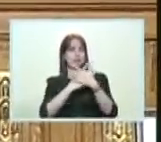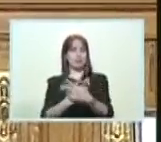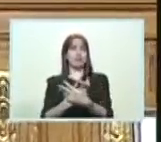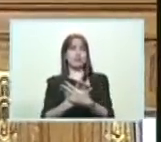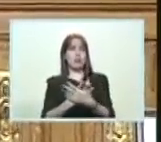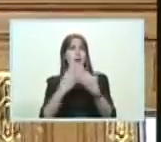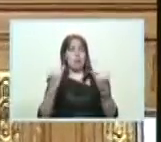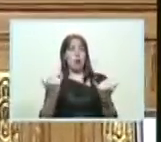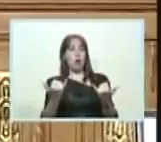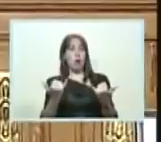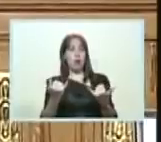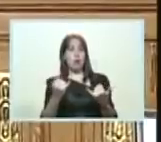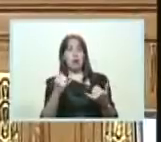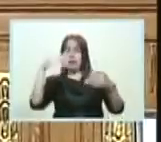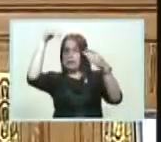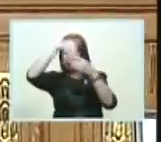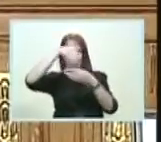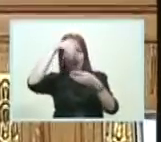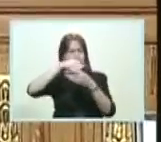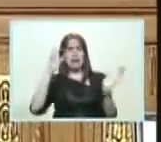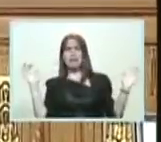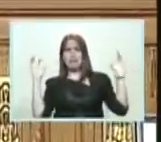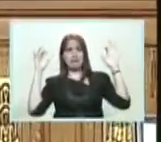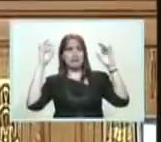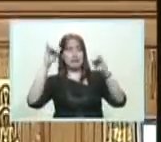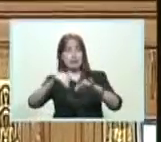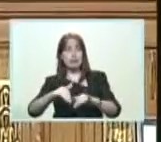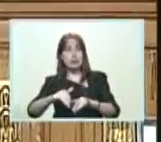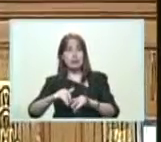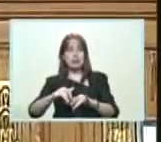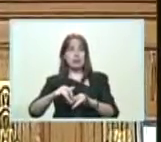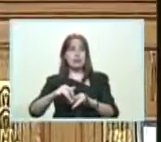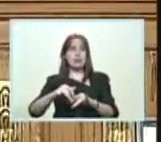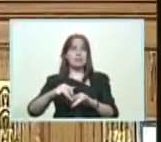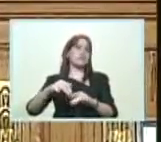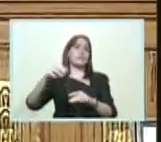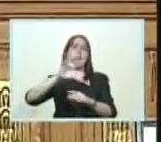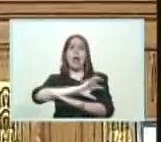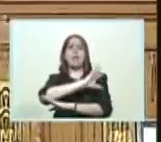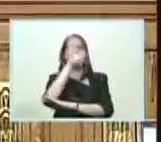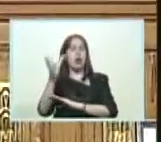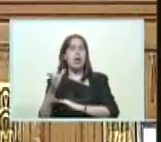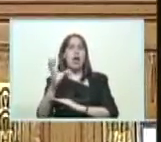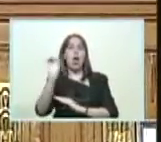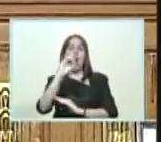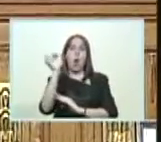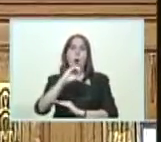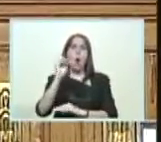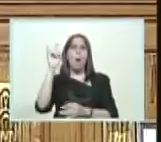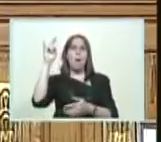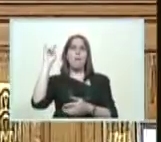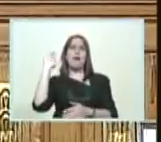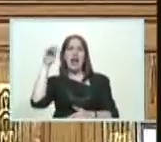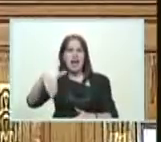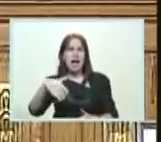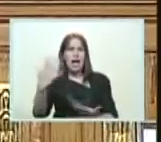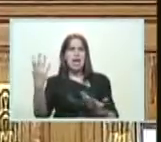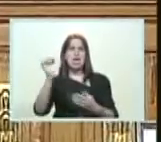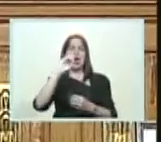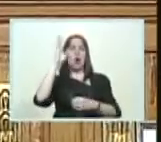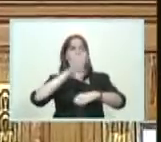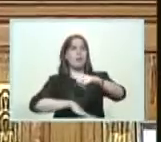media haber salido a votar al Poliedro, a transbarcar, o en Maracay, o en Barcelona, a los